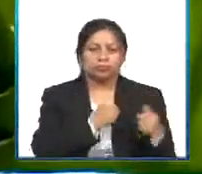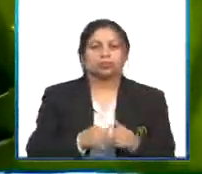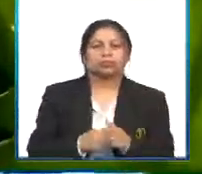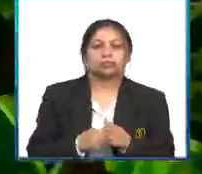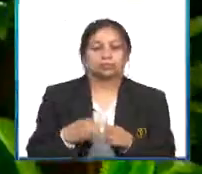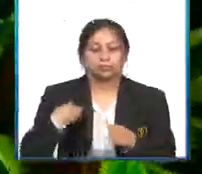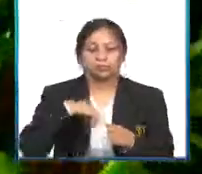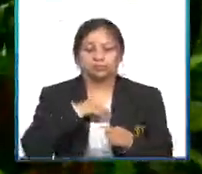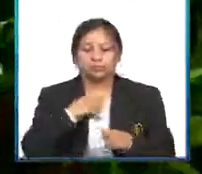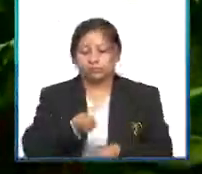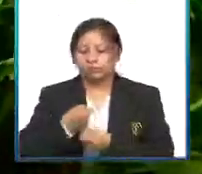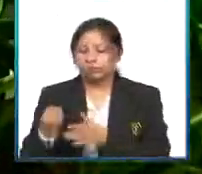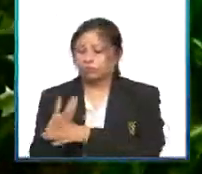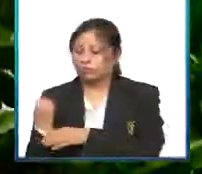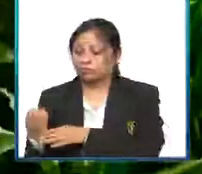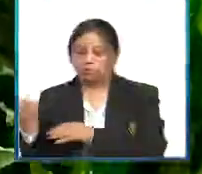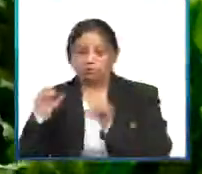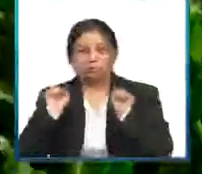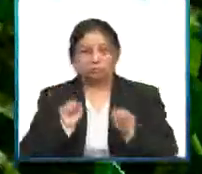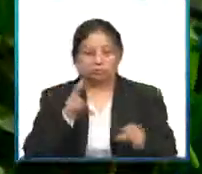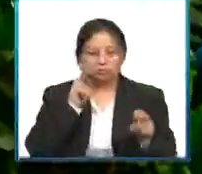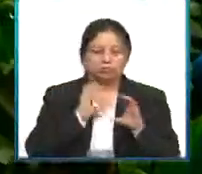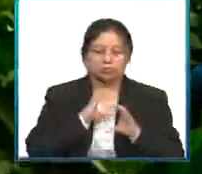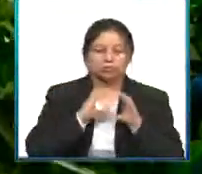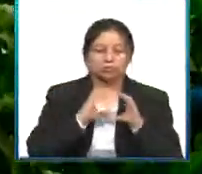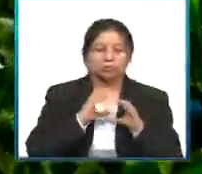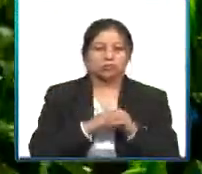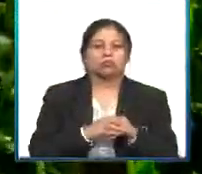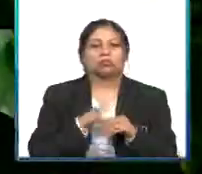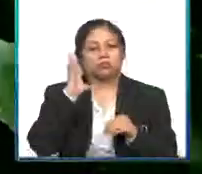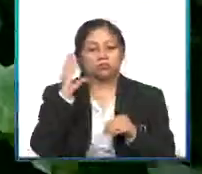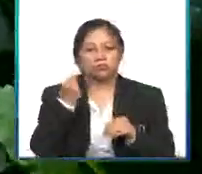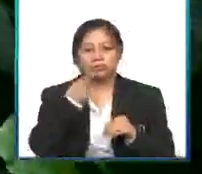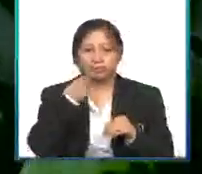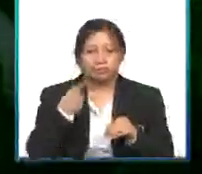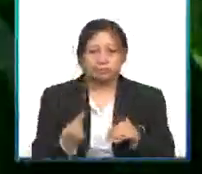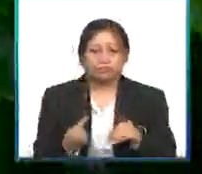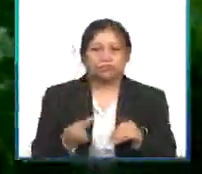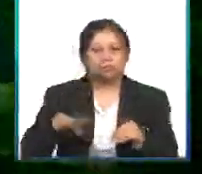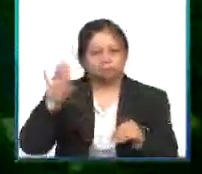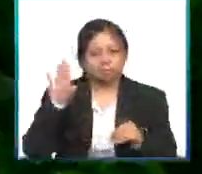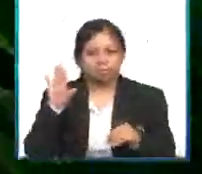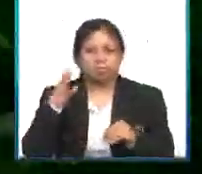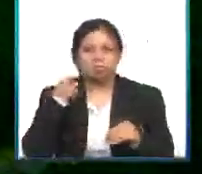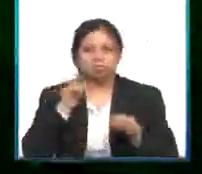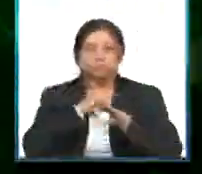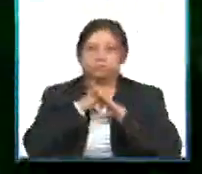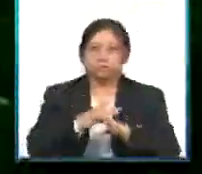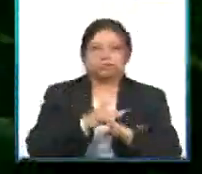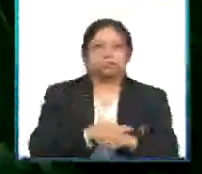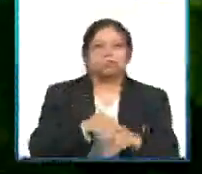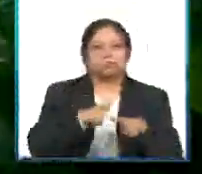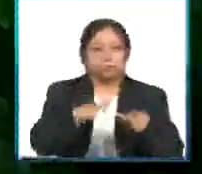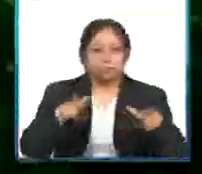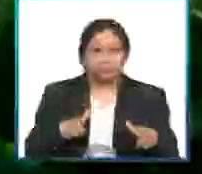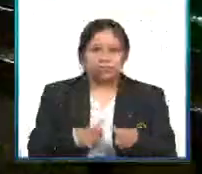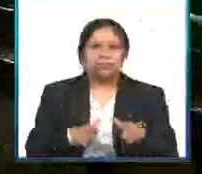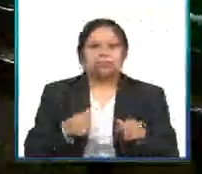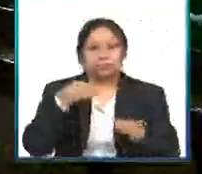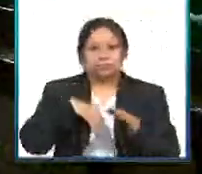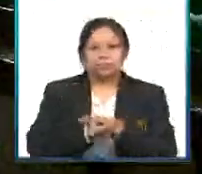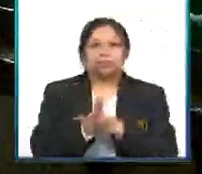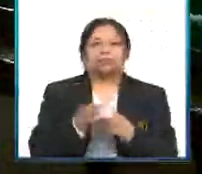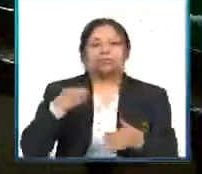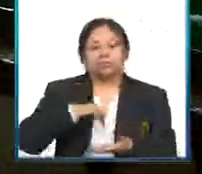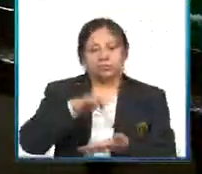el Ministerio de Agricultura y el OIRSA para velar porque estas estén en cumplimiento, para asegurar que en los lugares de entrada